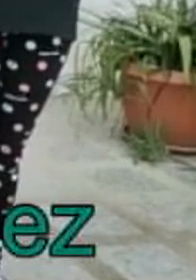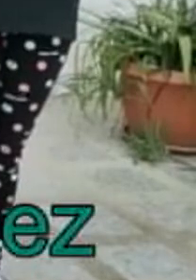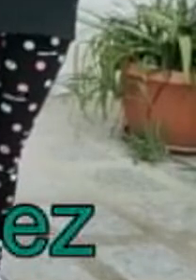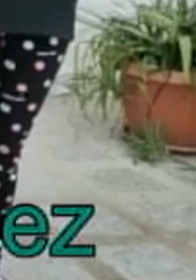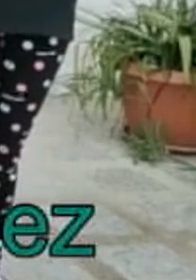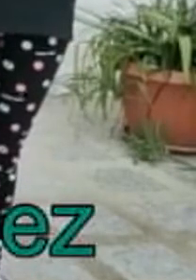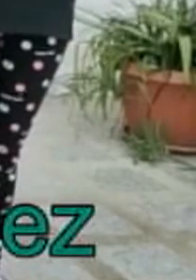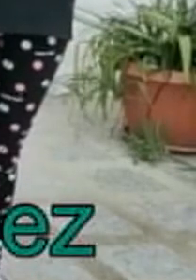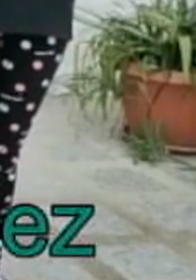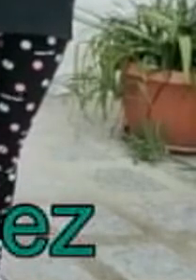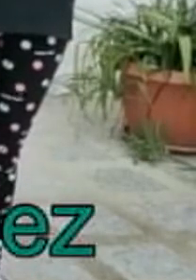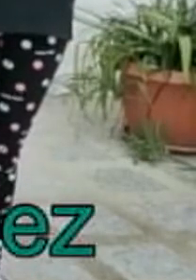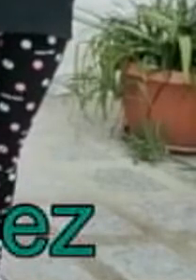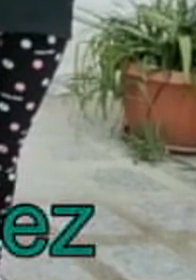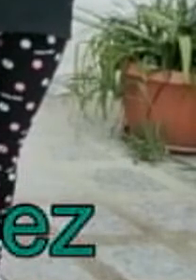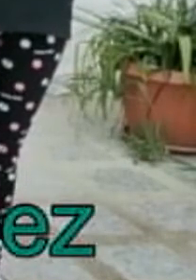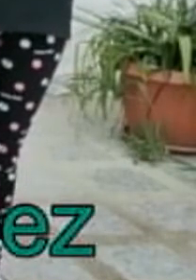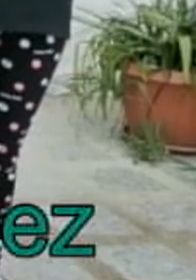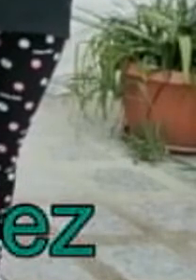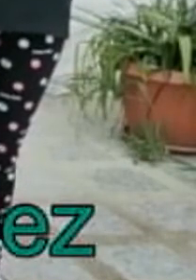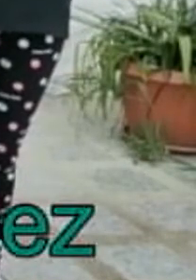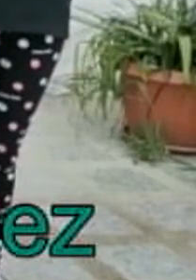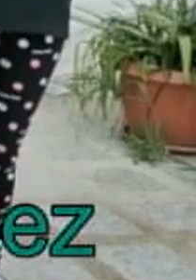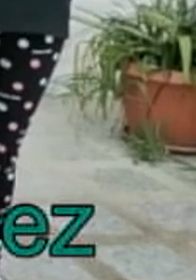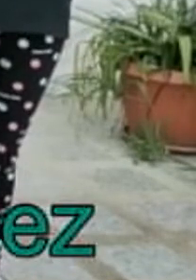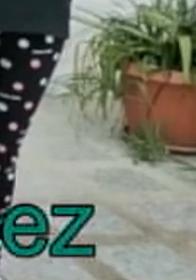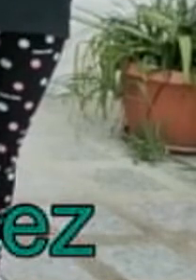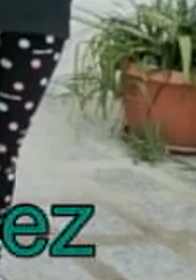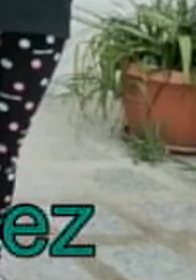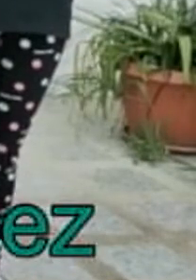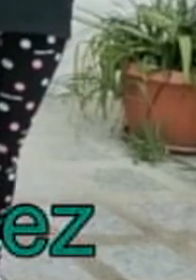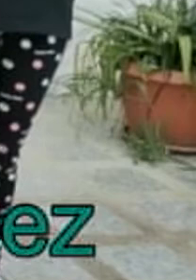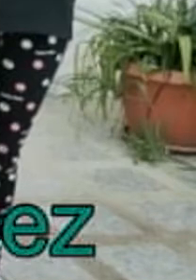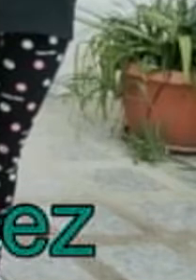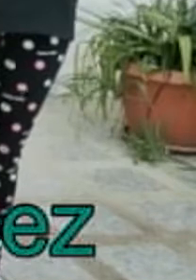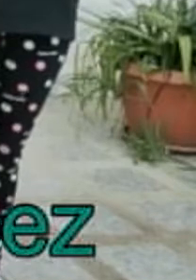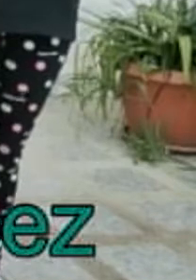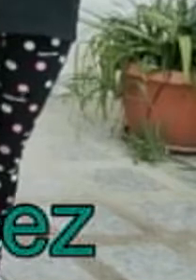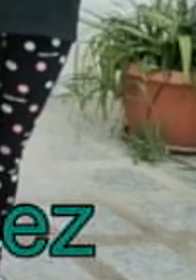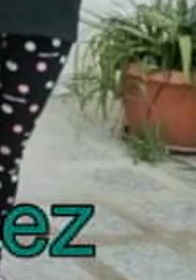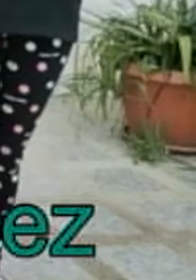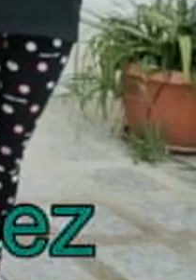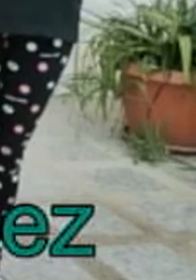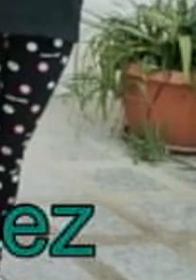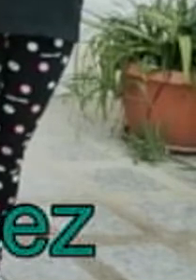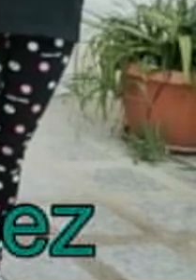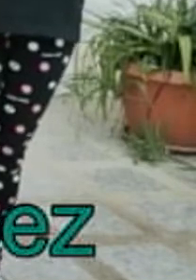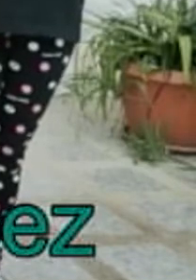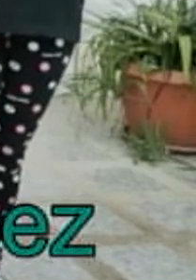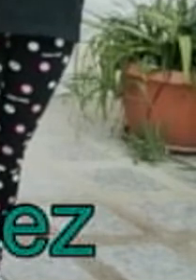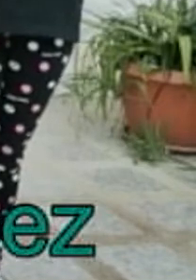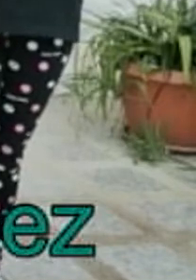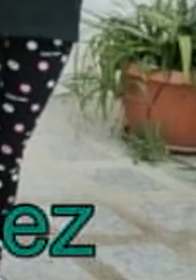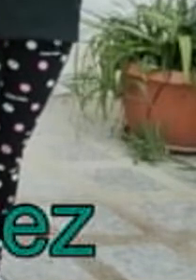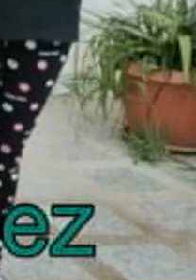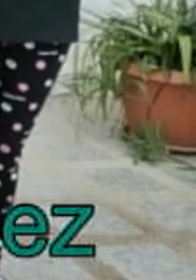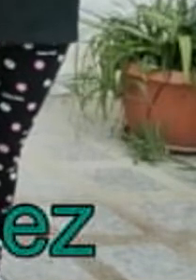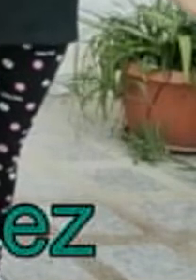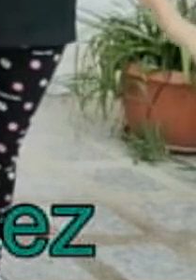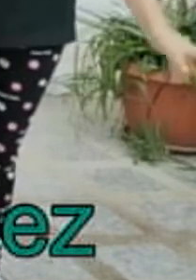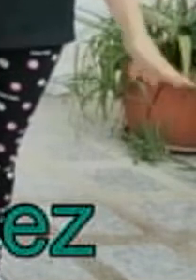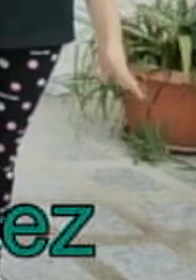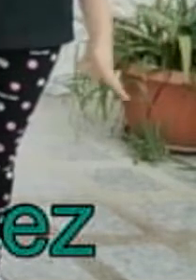de jugar qatar shankar brújula